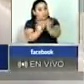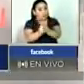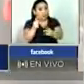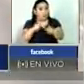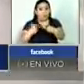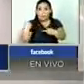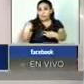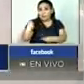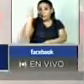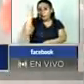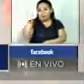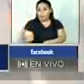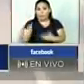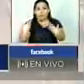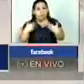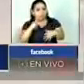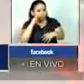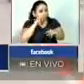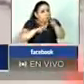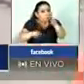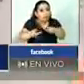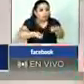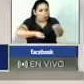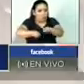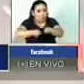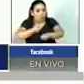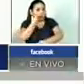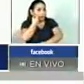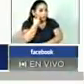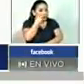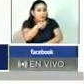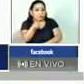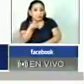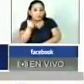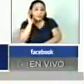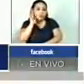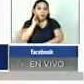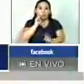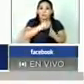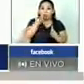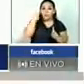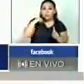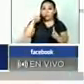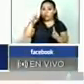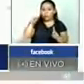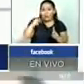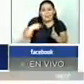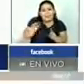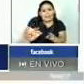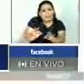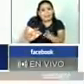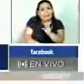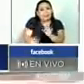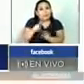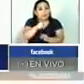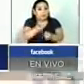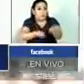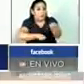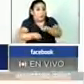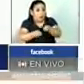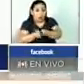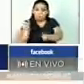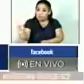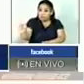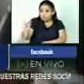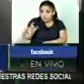En los últimos días se han intensificado los controles policiales. Juan dice que ha estado a punto de que su vehículo, sus